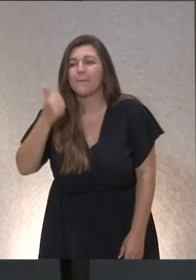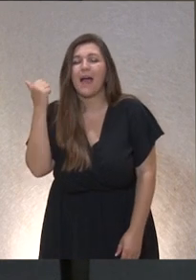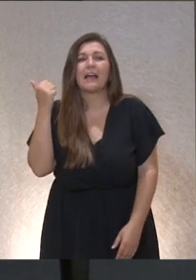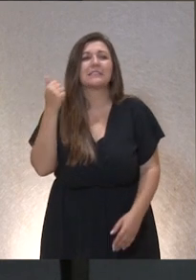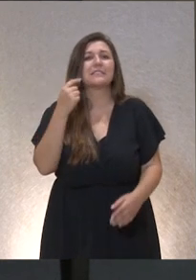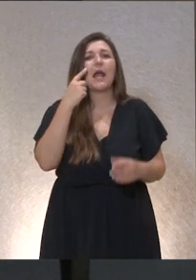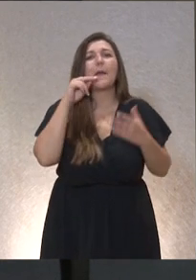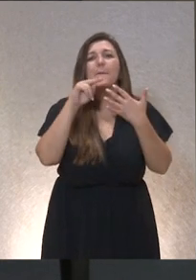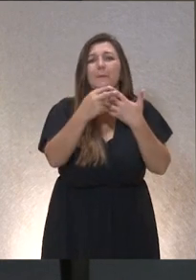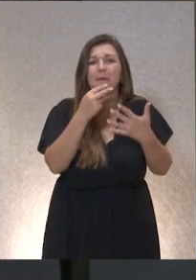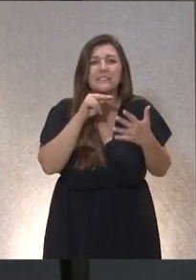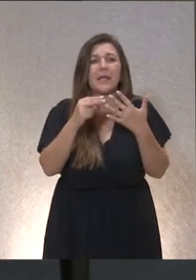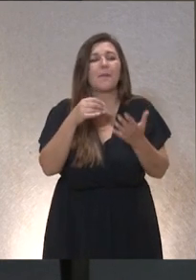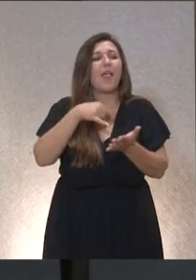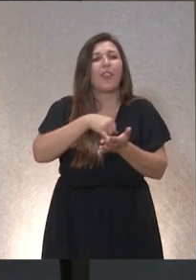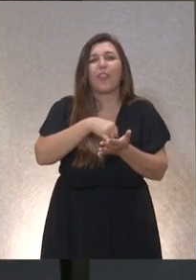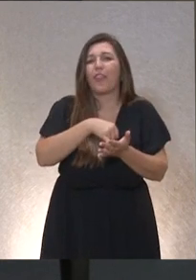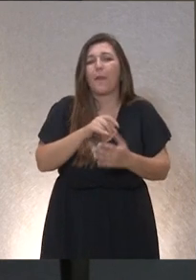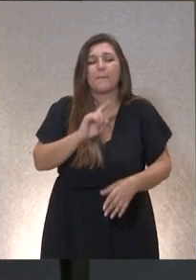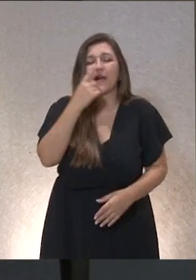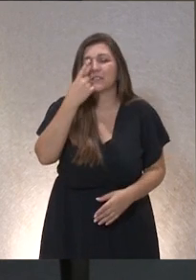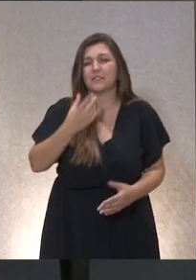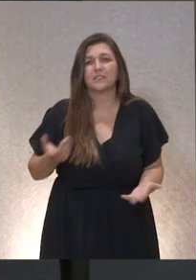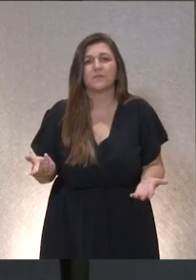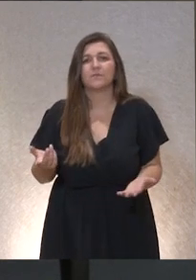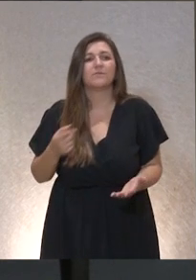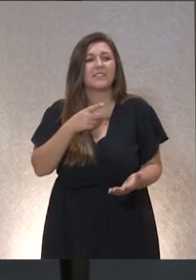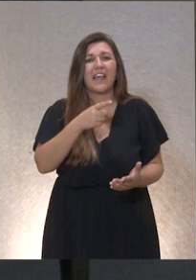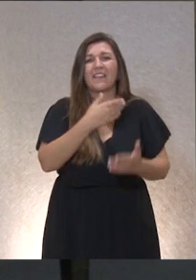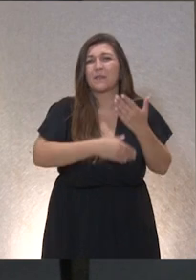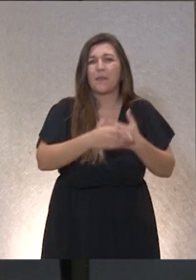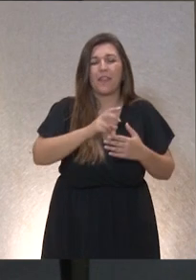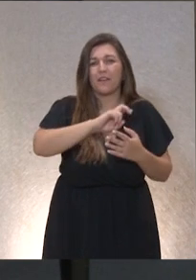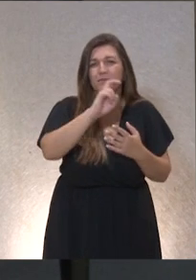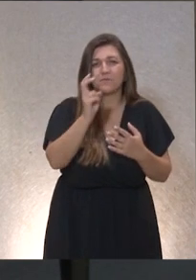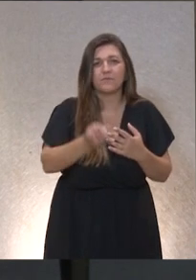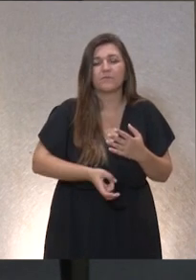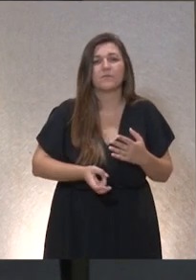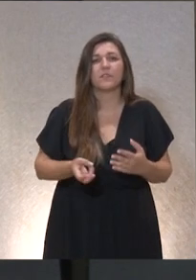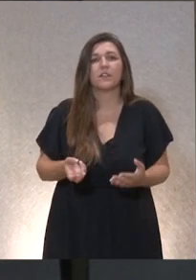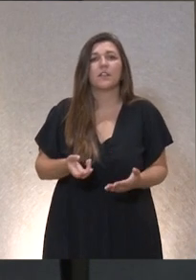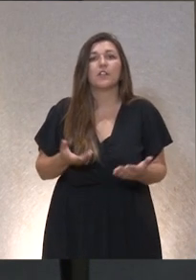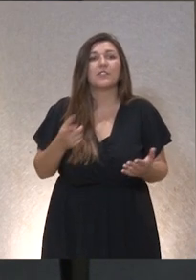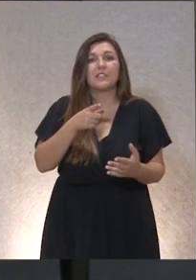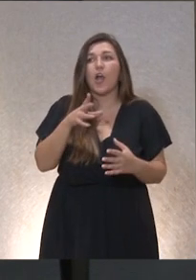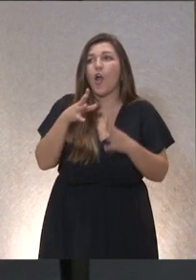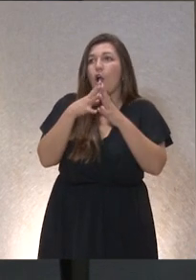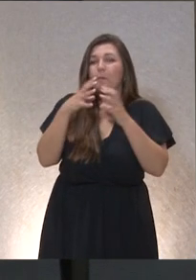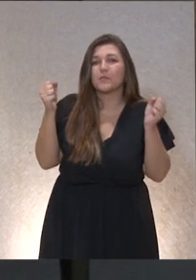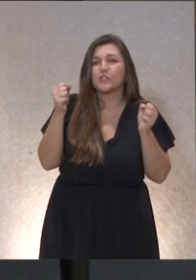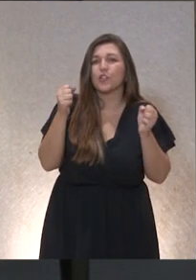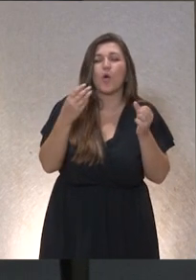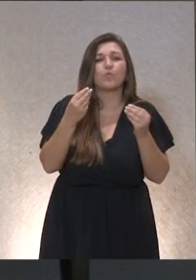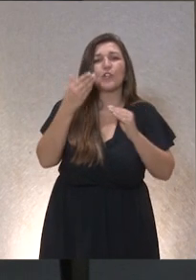más vulnerables además asocien PR y discapacidades no tienen lenguaje oral y la compresión es muy